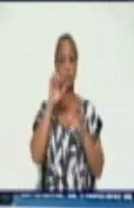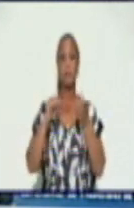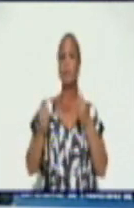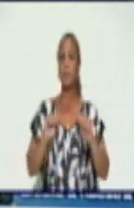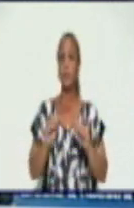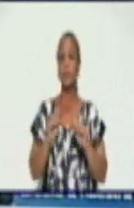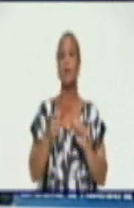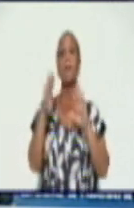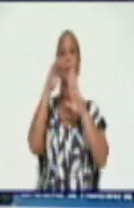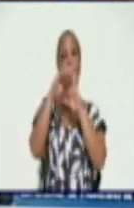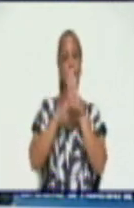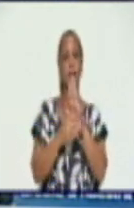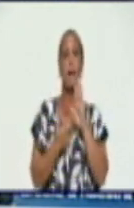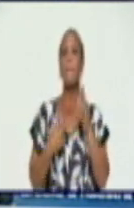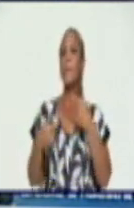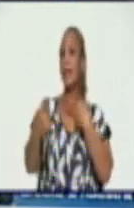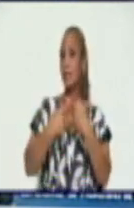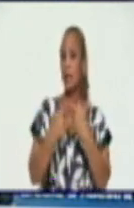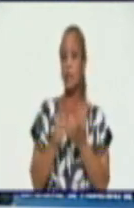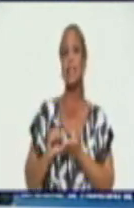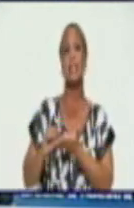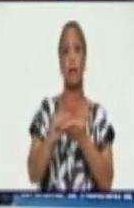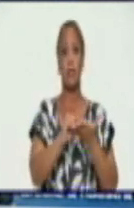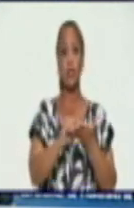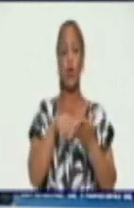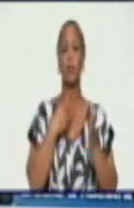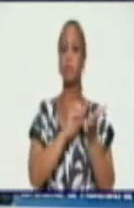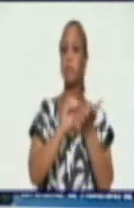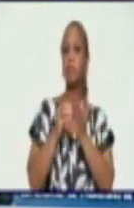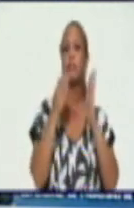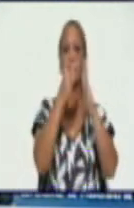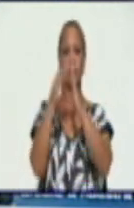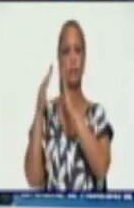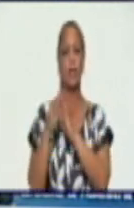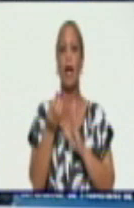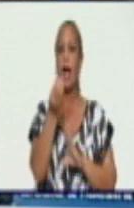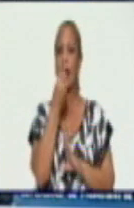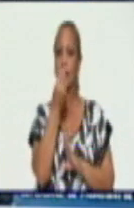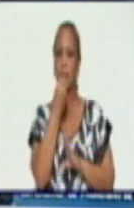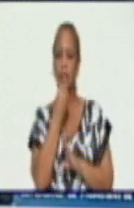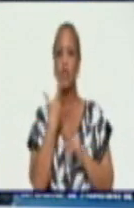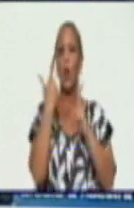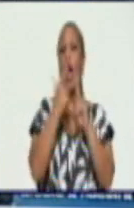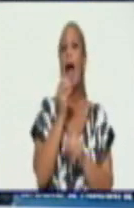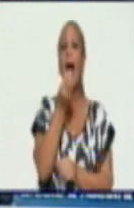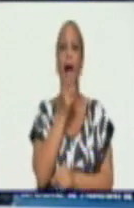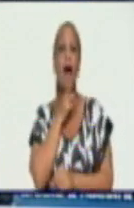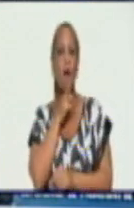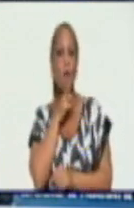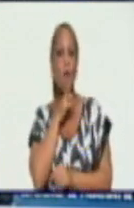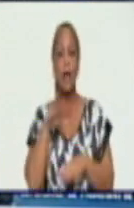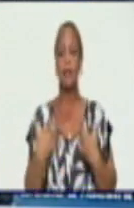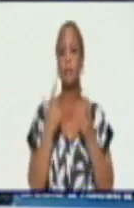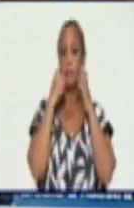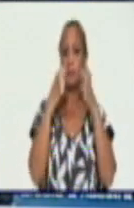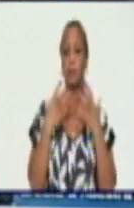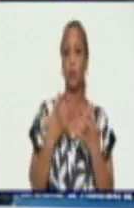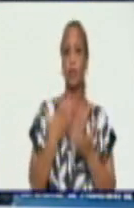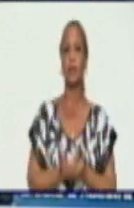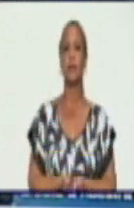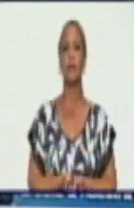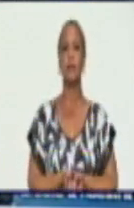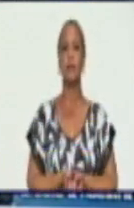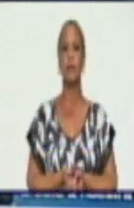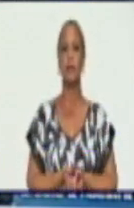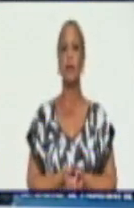para acercar los servicios al barrio alimentos y agua en lo fundamental como el